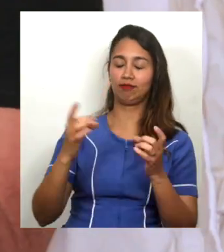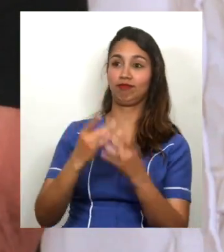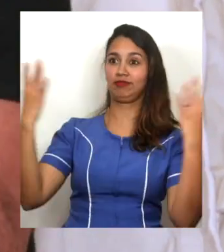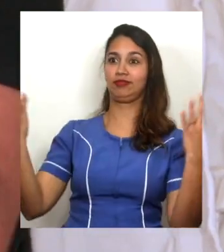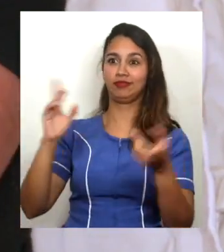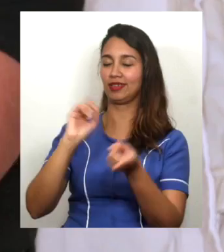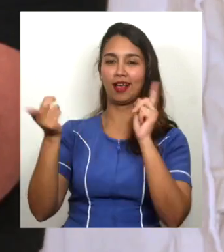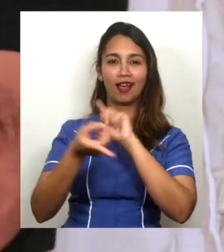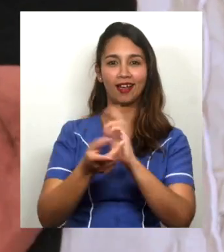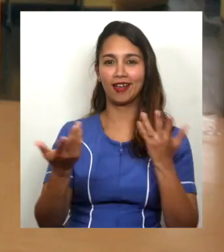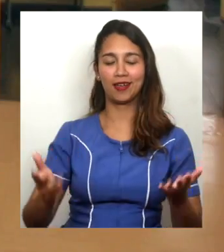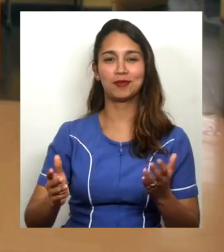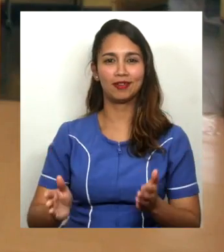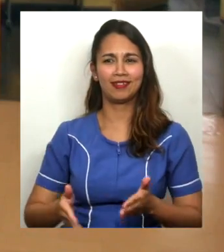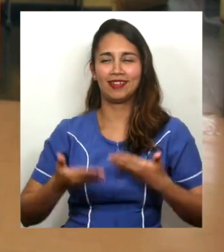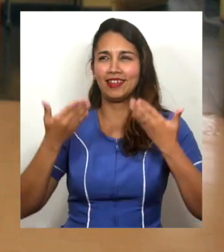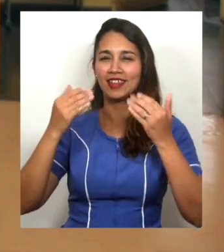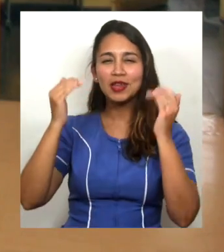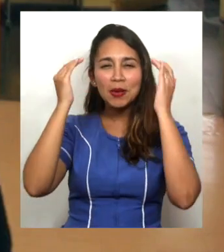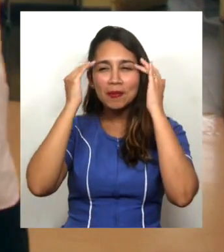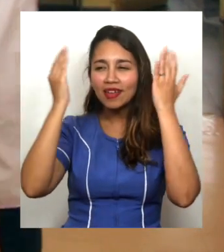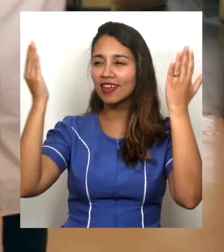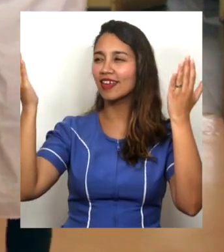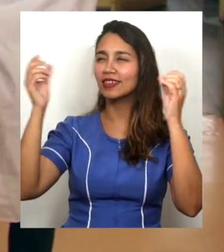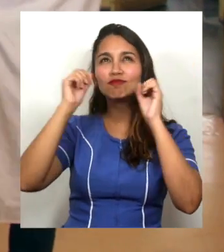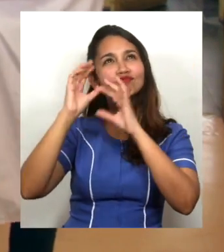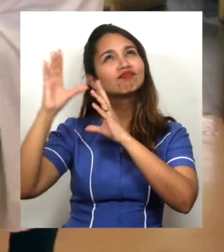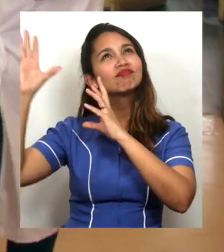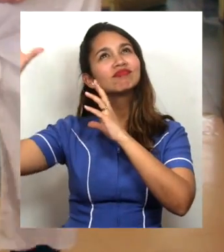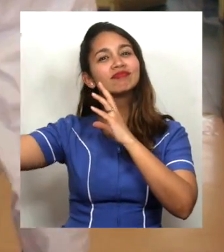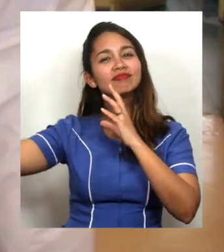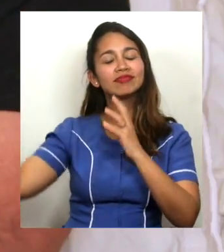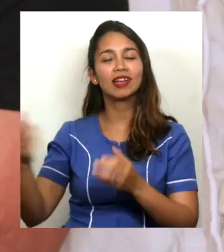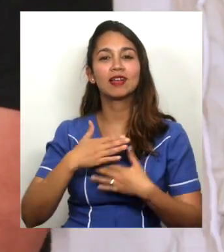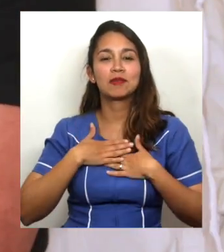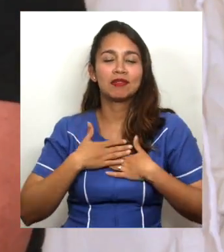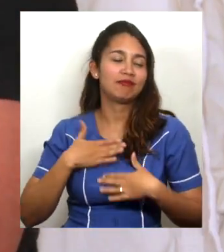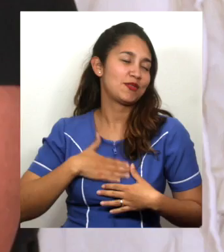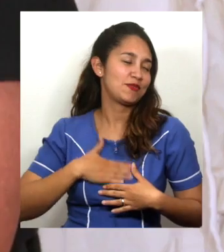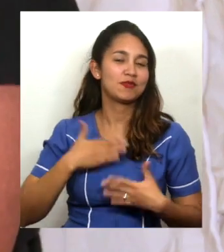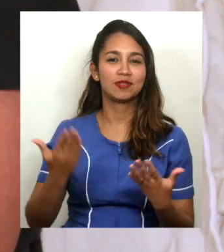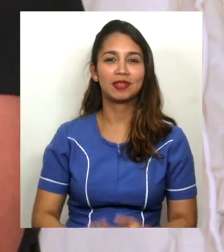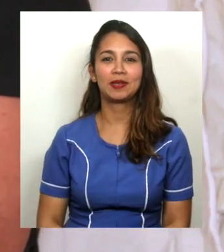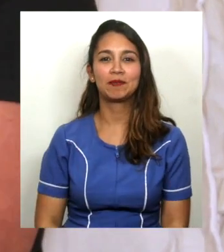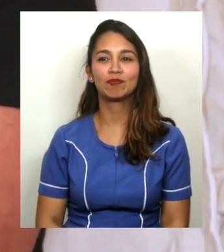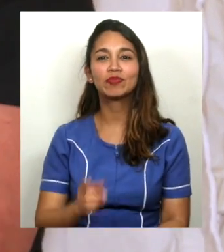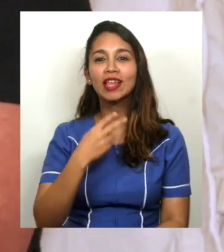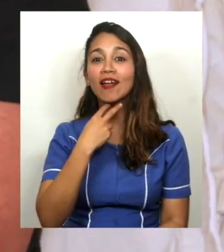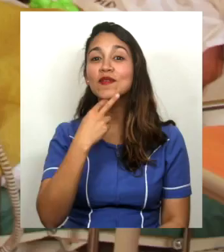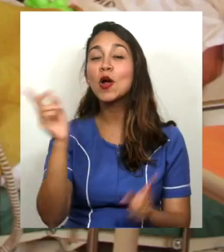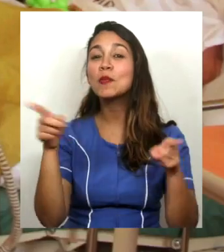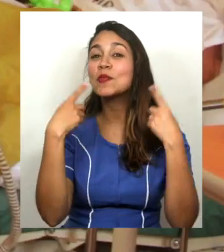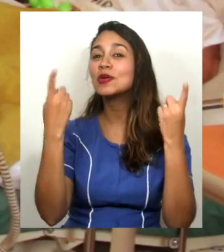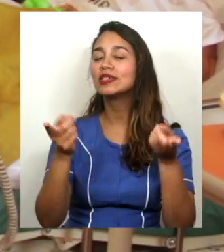momento el médico como que te saca de ese switch, ¿cierto? Y te hace viajar con su cuento en la imaginación. Para mí lo encontré